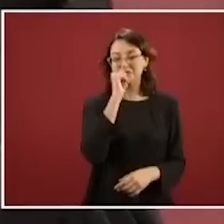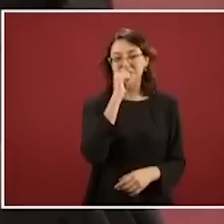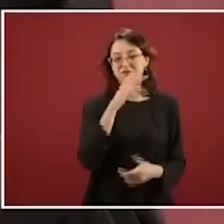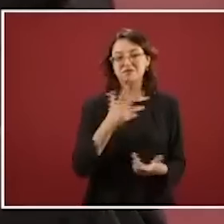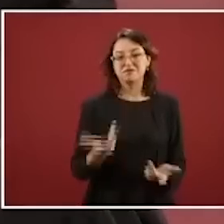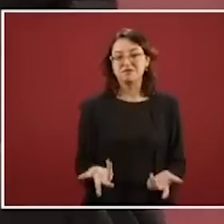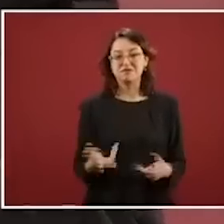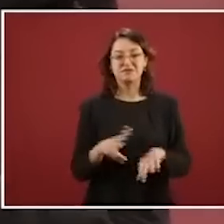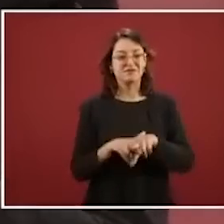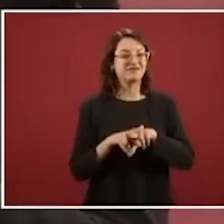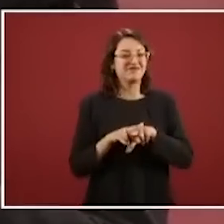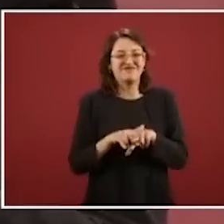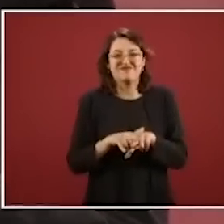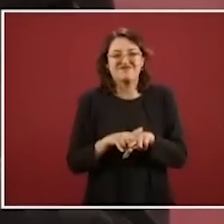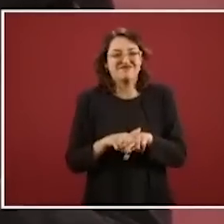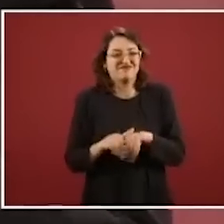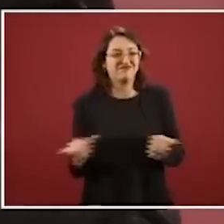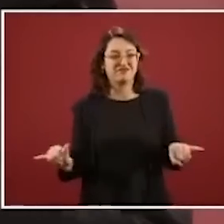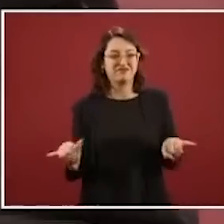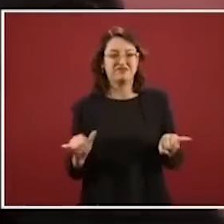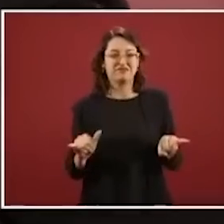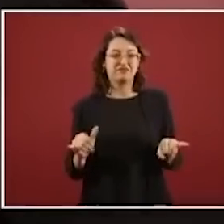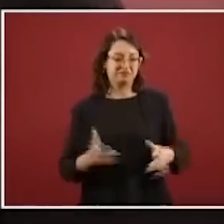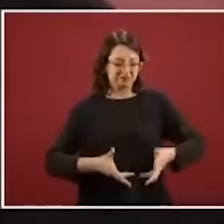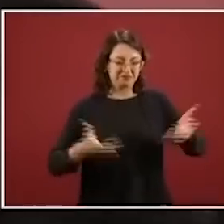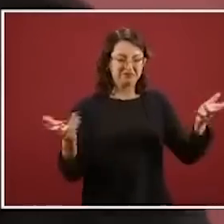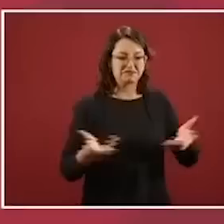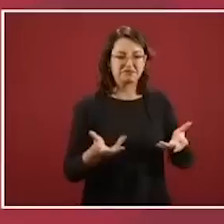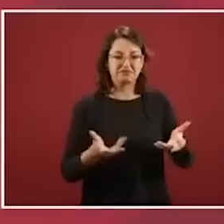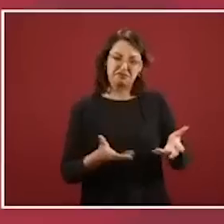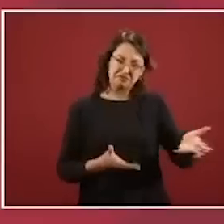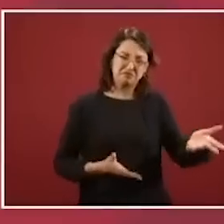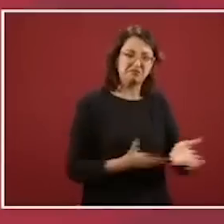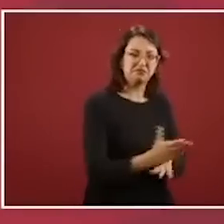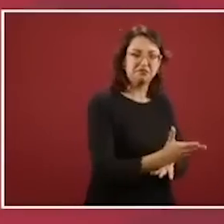sustituir ni hacer nada que no les autorice el gobierno anfitrión.